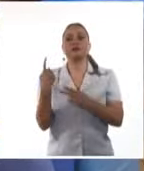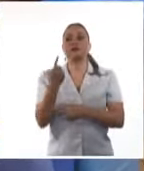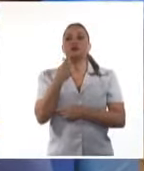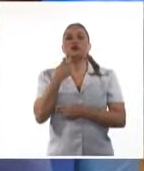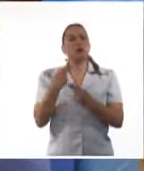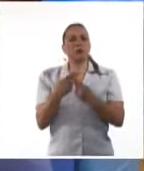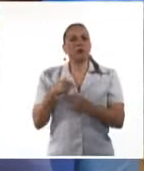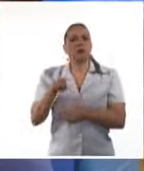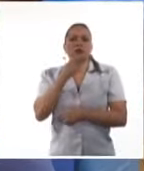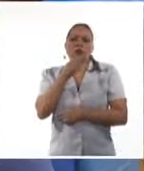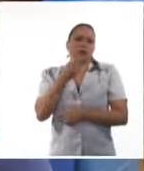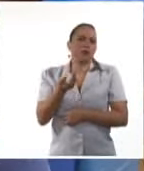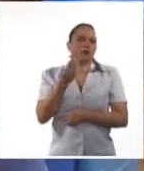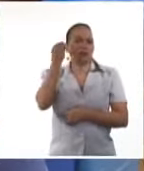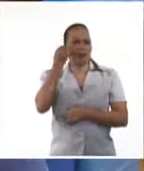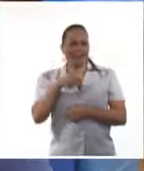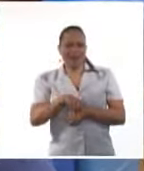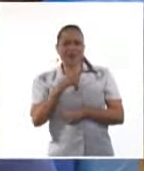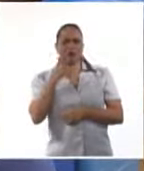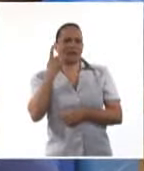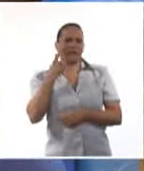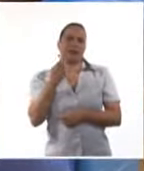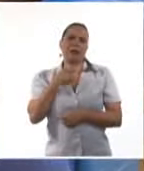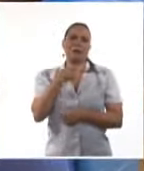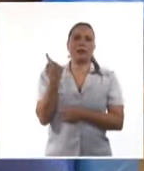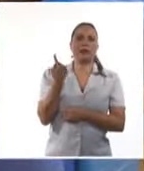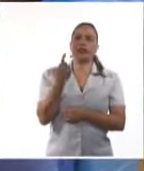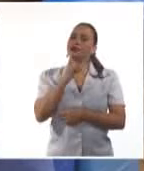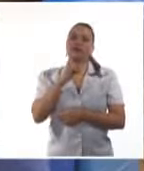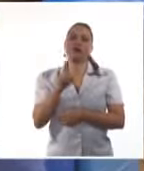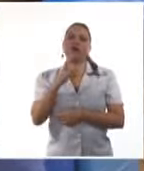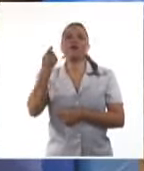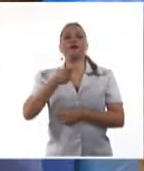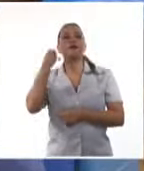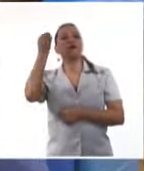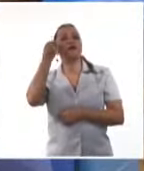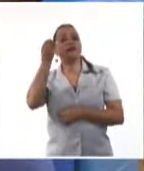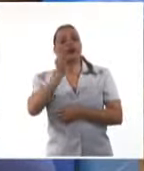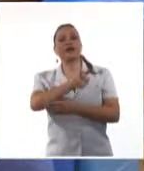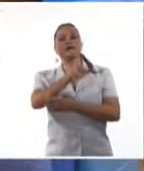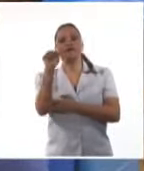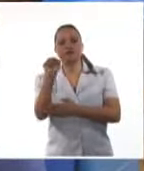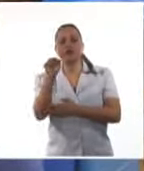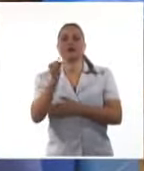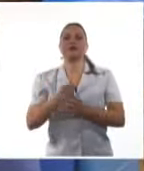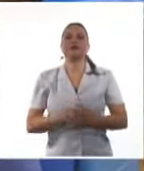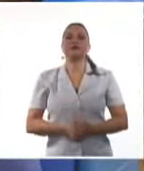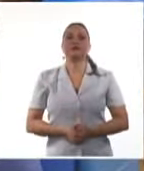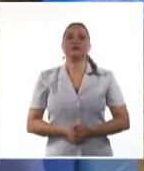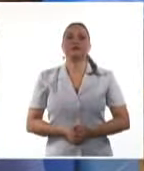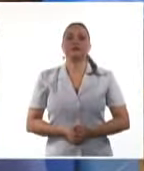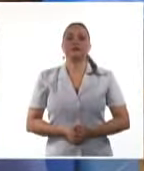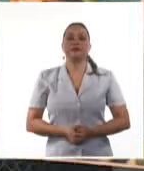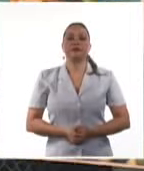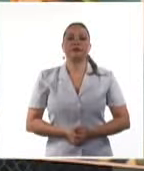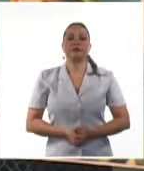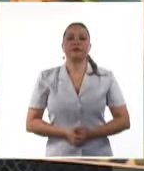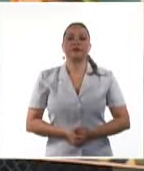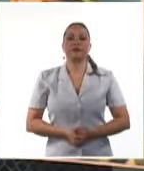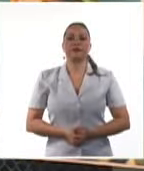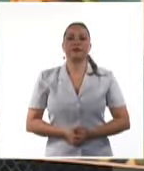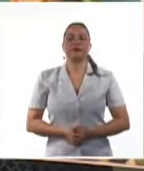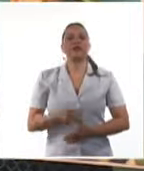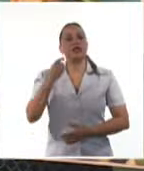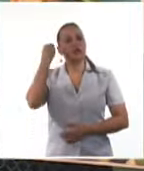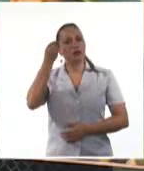pero no podemos pensar en eso ahora. Lo que tenemos que pensar es en que tenemos que salir ahí y hacer las cosas bien para llevando un buen resultado. Pienso